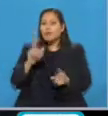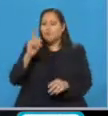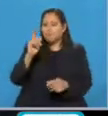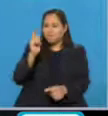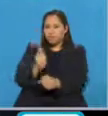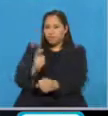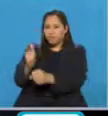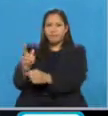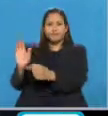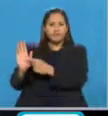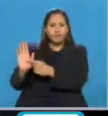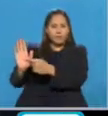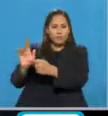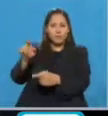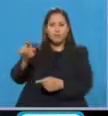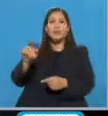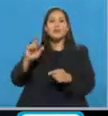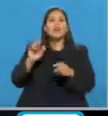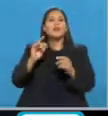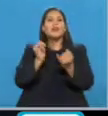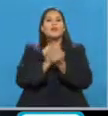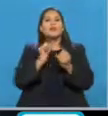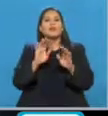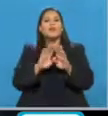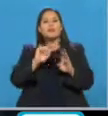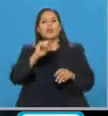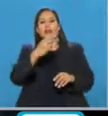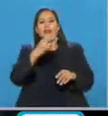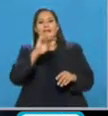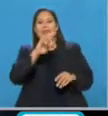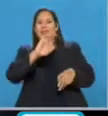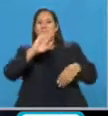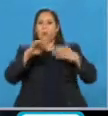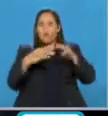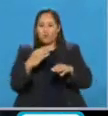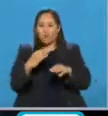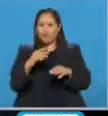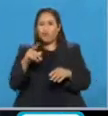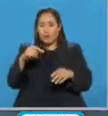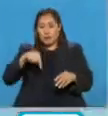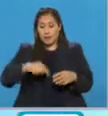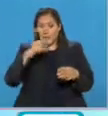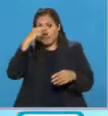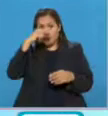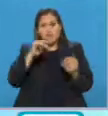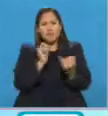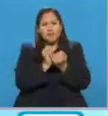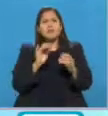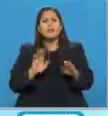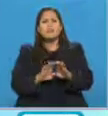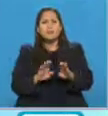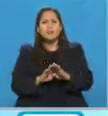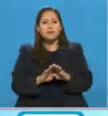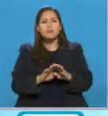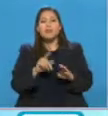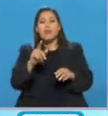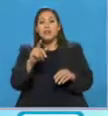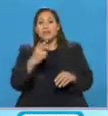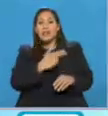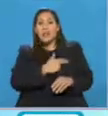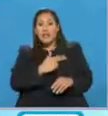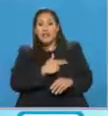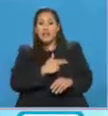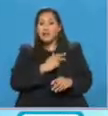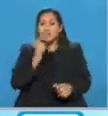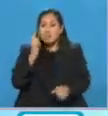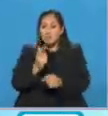lo que pasaba en The Wall y un poco para que nosotros también veamos en qué situación estamos, sin necesidad de ver cicatrices